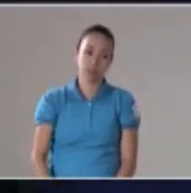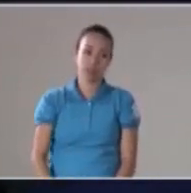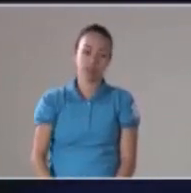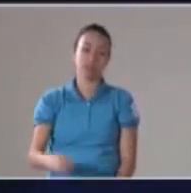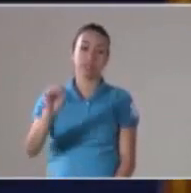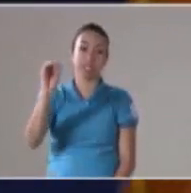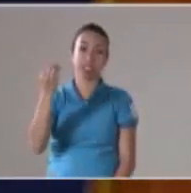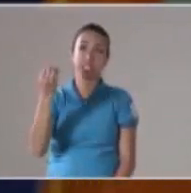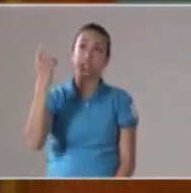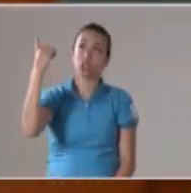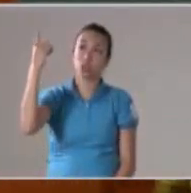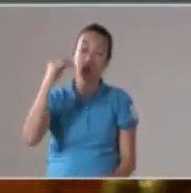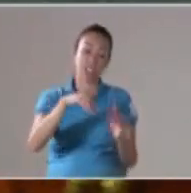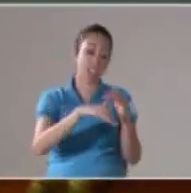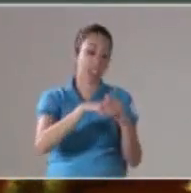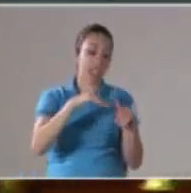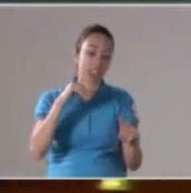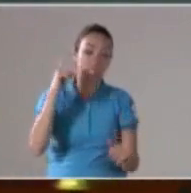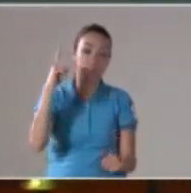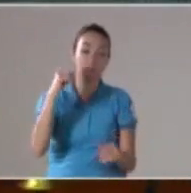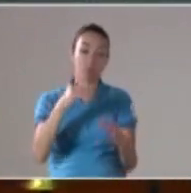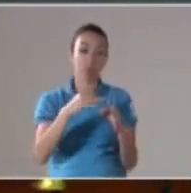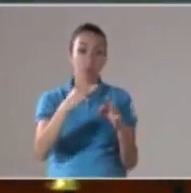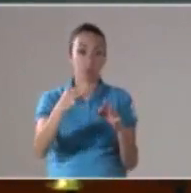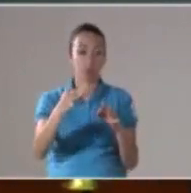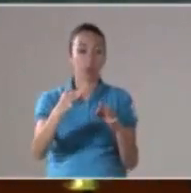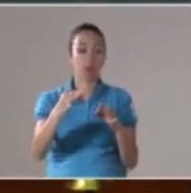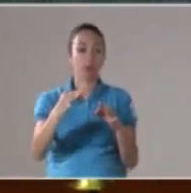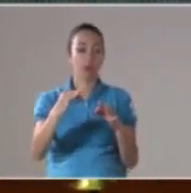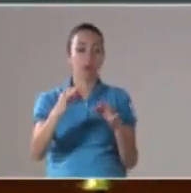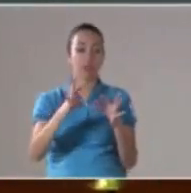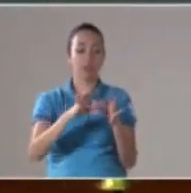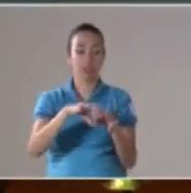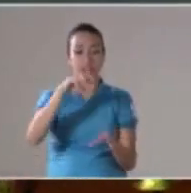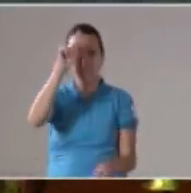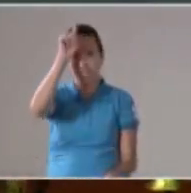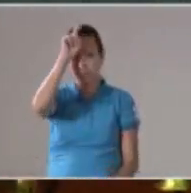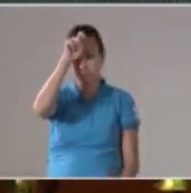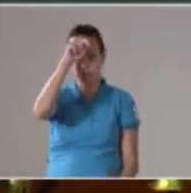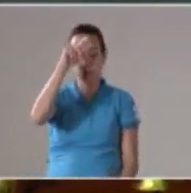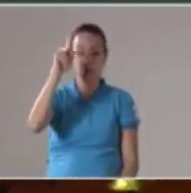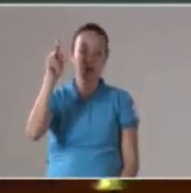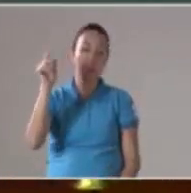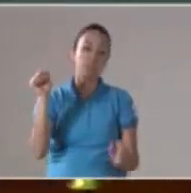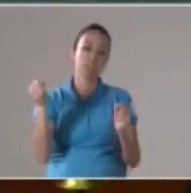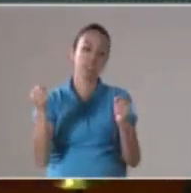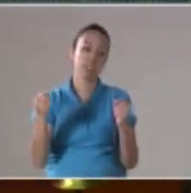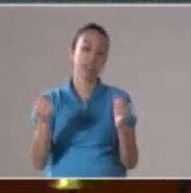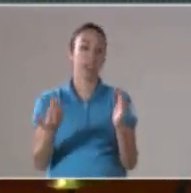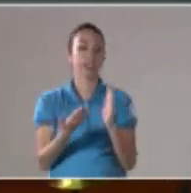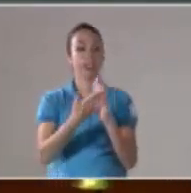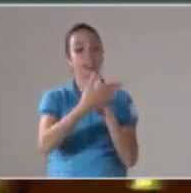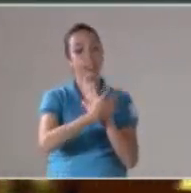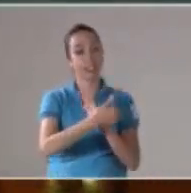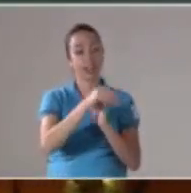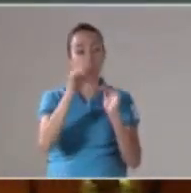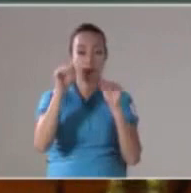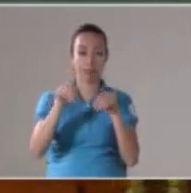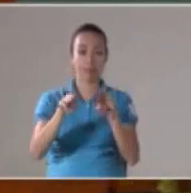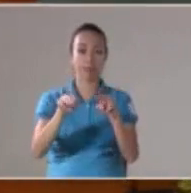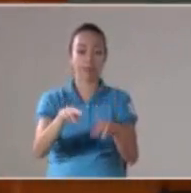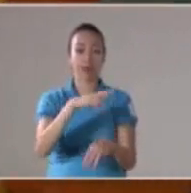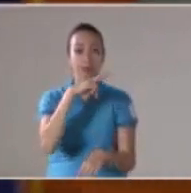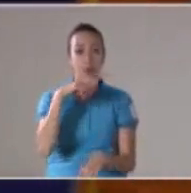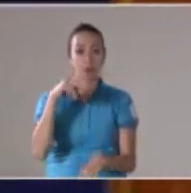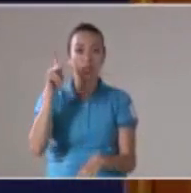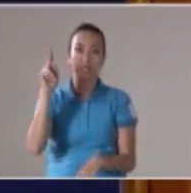Que sacaste a un pueblo de Egipto, lo sacaste, los hiciste pasar por el Mar Rojo y no pudiste con